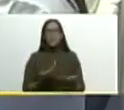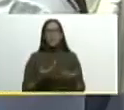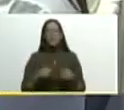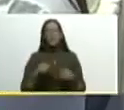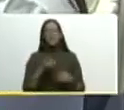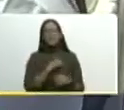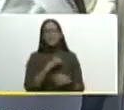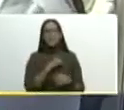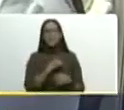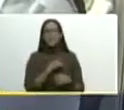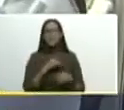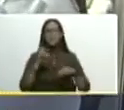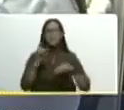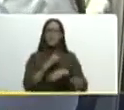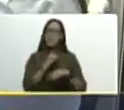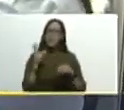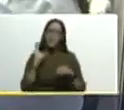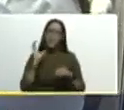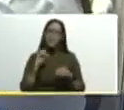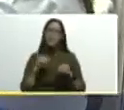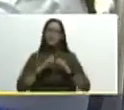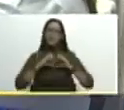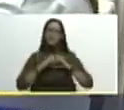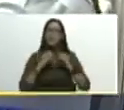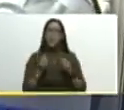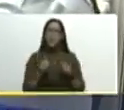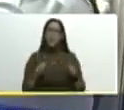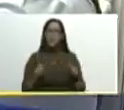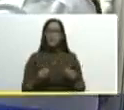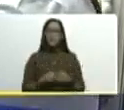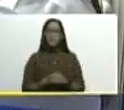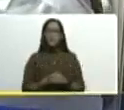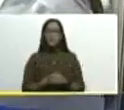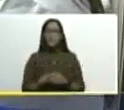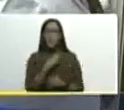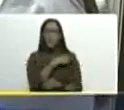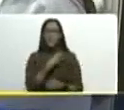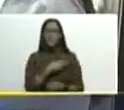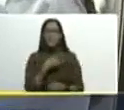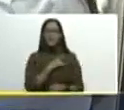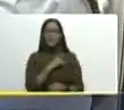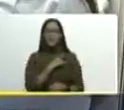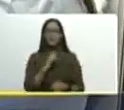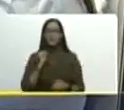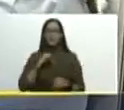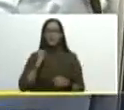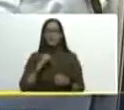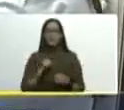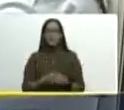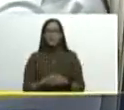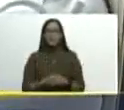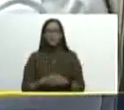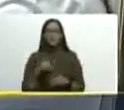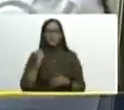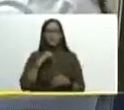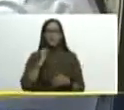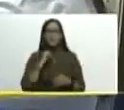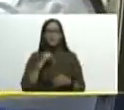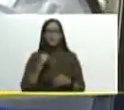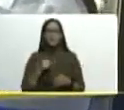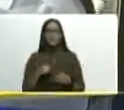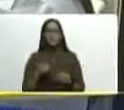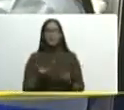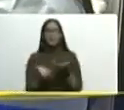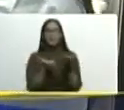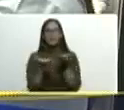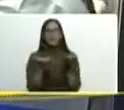cardiólogo intervencionista. Hay grandes cardiólogos en el hospital universitario. Sí, cómo no, doctor. No, soy parte del servicio